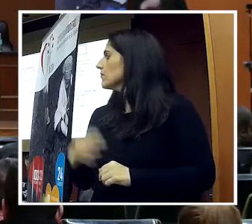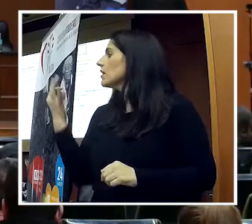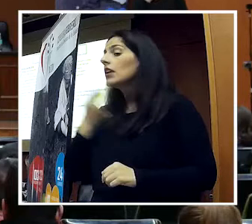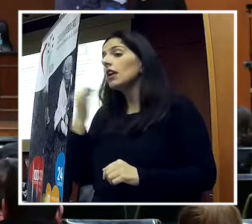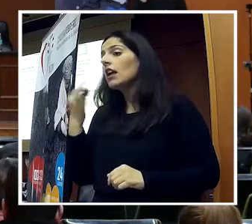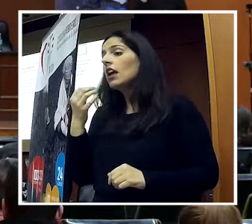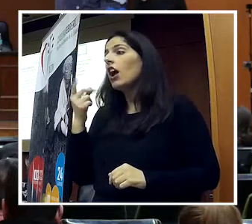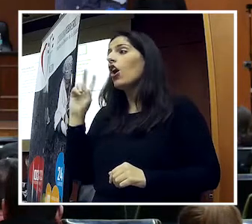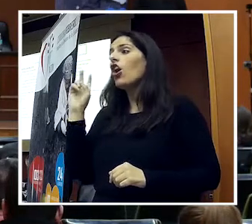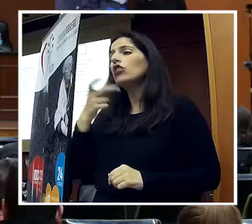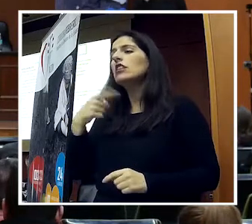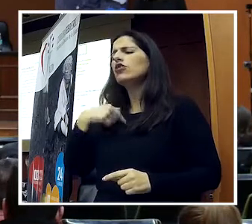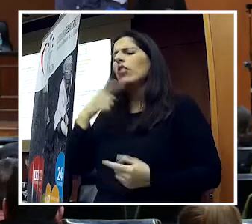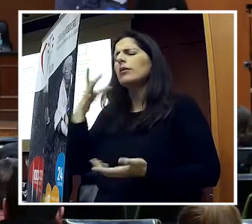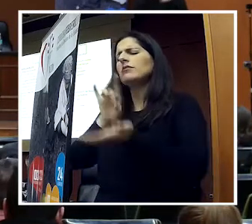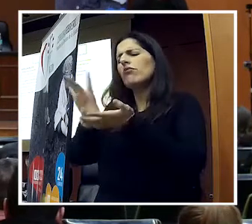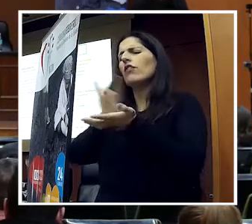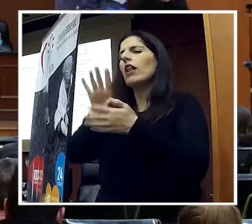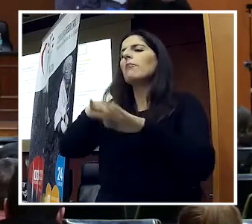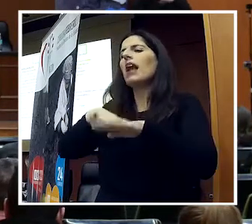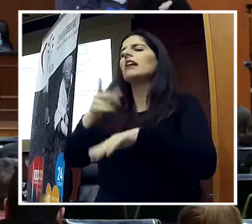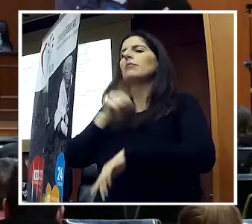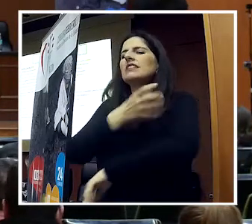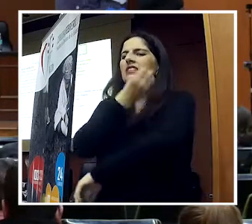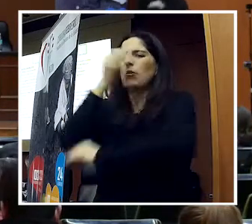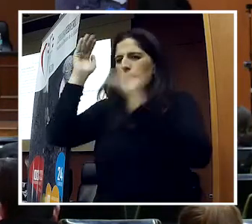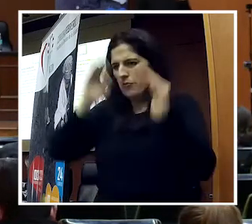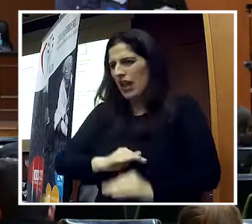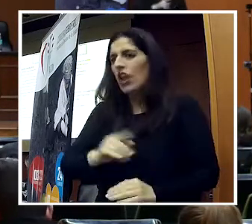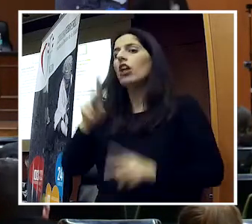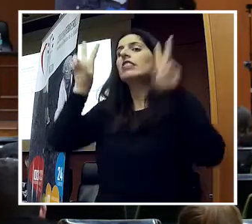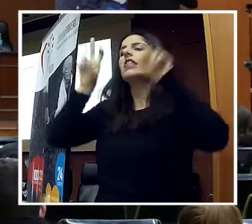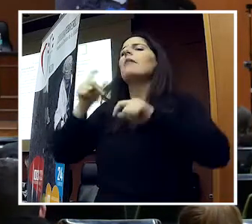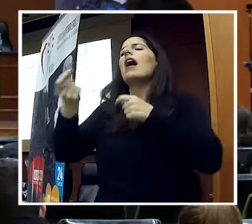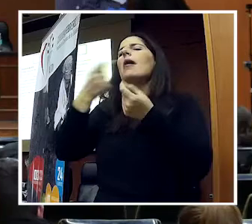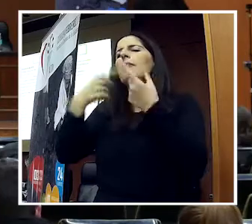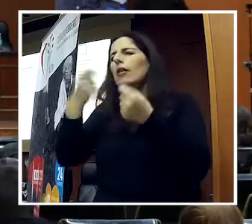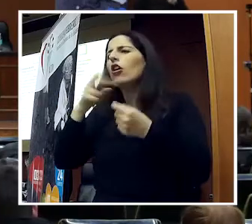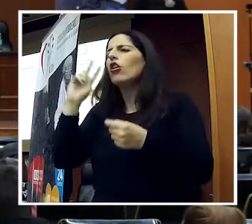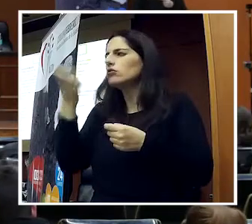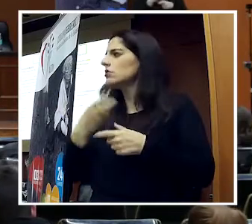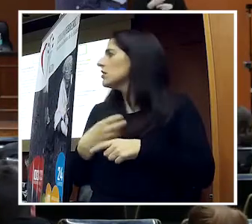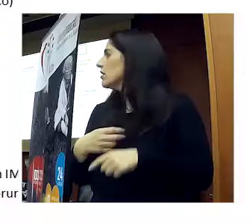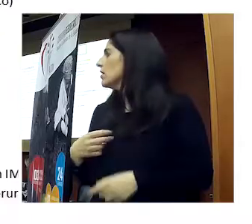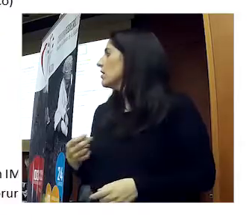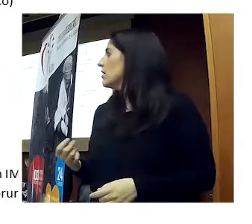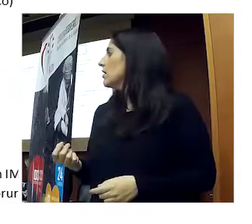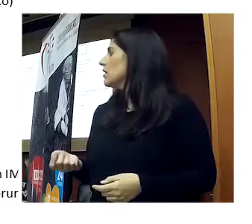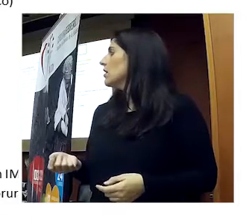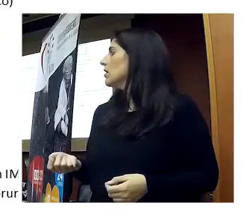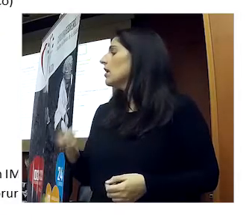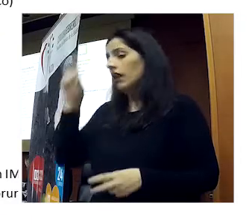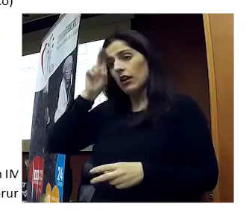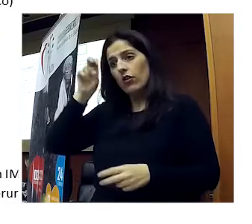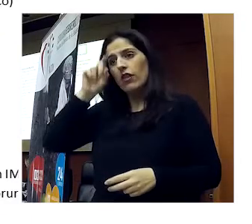pueden ser cosas que además tenemos que eliminar para disminuir la presión arterial, sobre todo a nivel de fármacos, no solamente en sal. Pues como veis, fijaros, recordad lo de